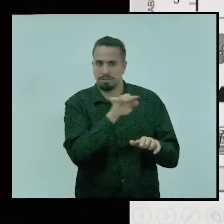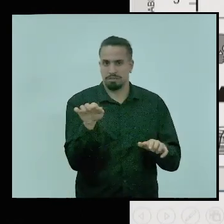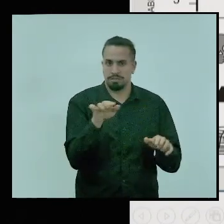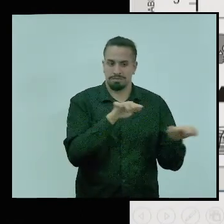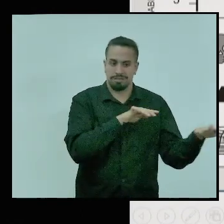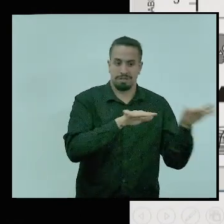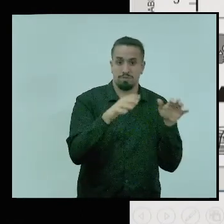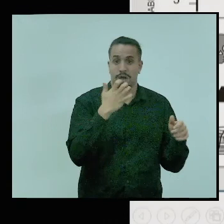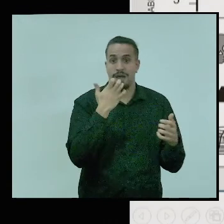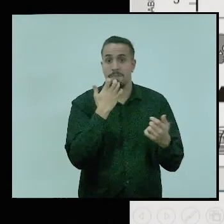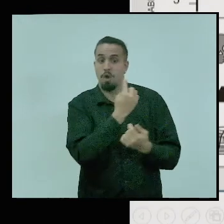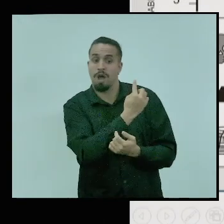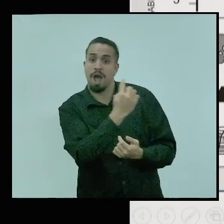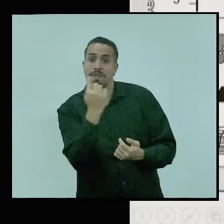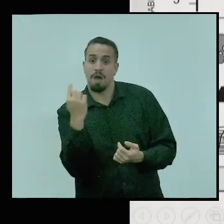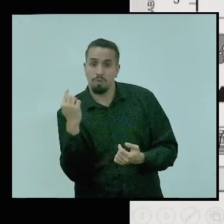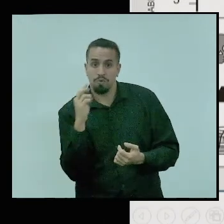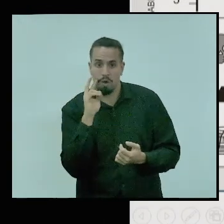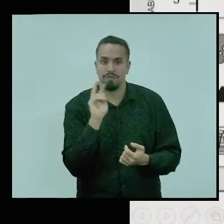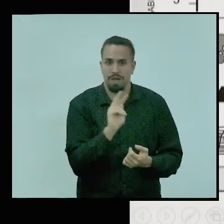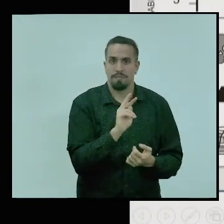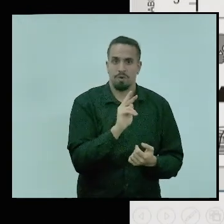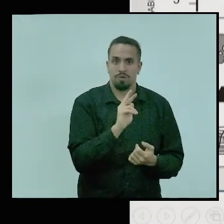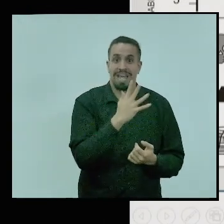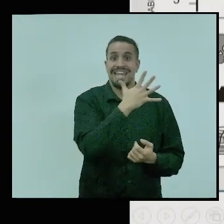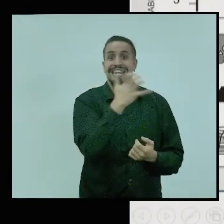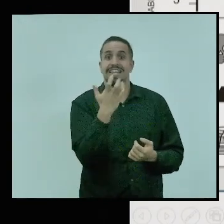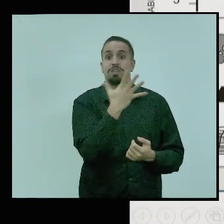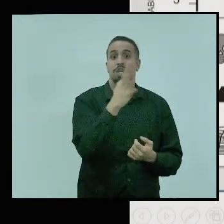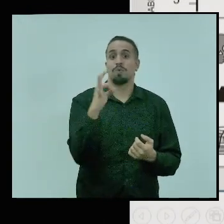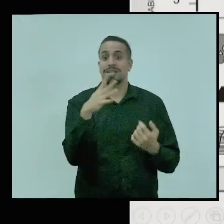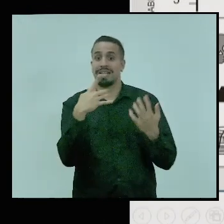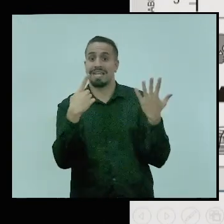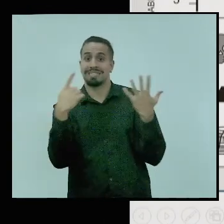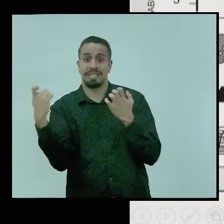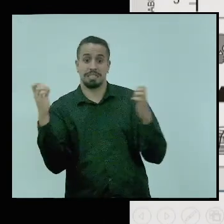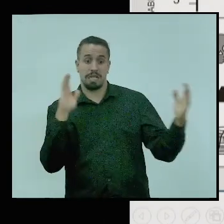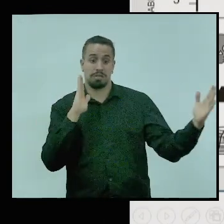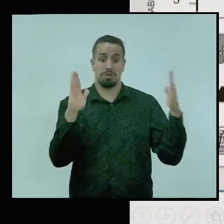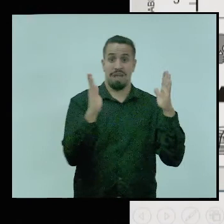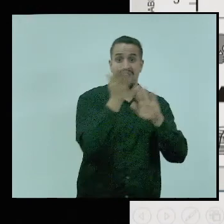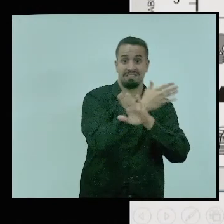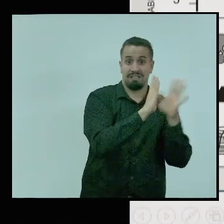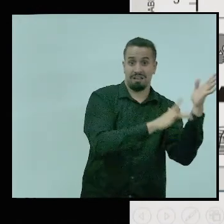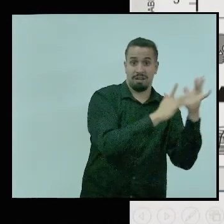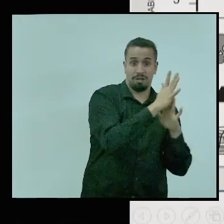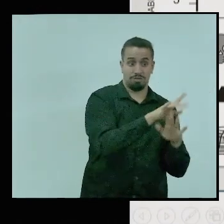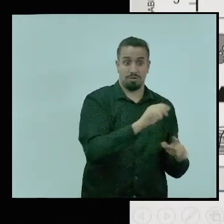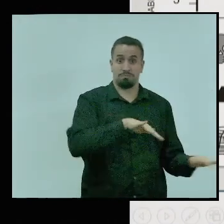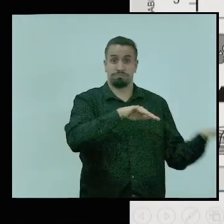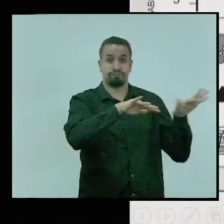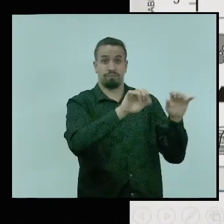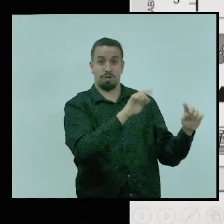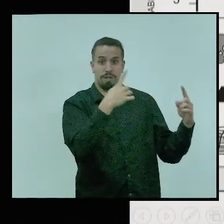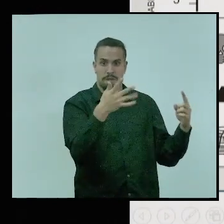estos ejemplos, situando entre el 550 y el 600 el mayor de ellos, con grandes presencias